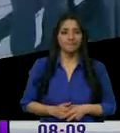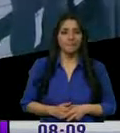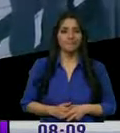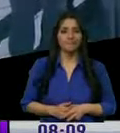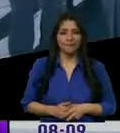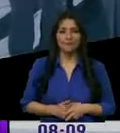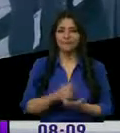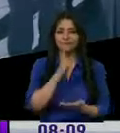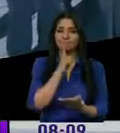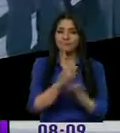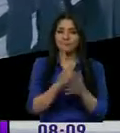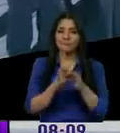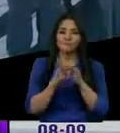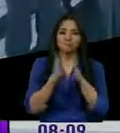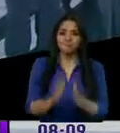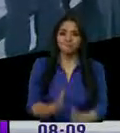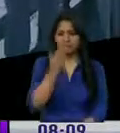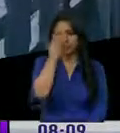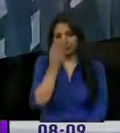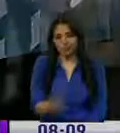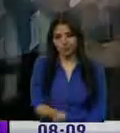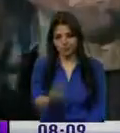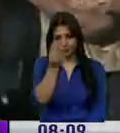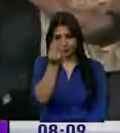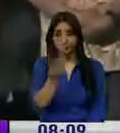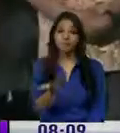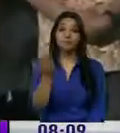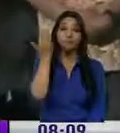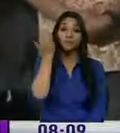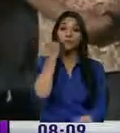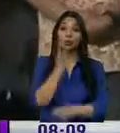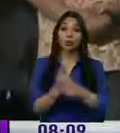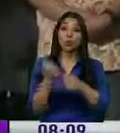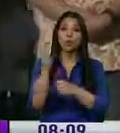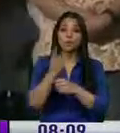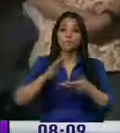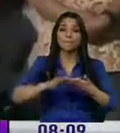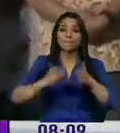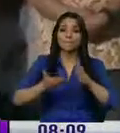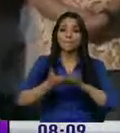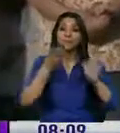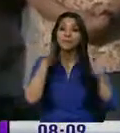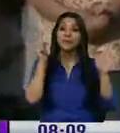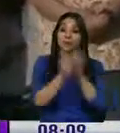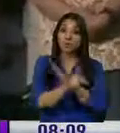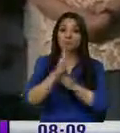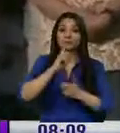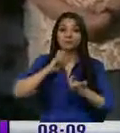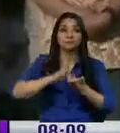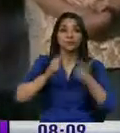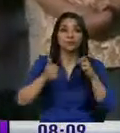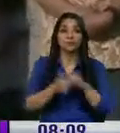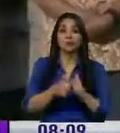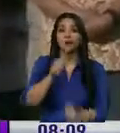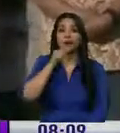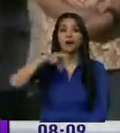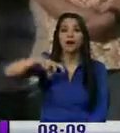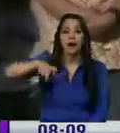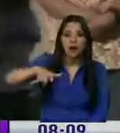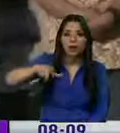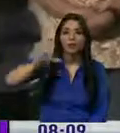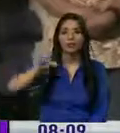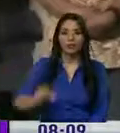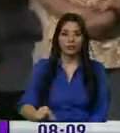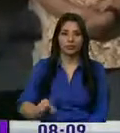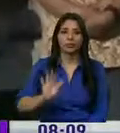así roberto amigos que tengan un excelente día hace un año atrás la comunidad denuncia que tiene dificultades con el suministro de agua potable